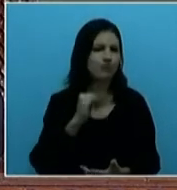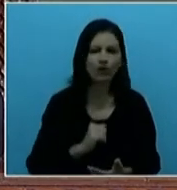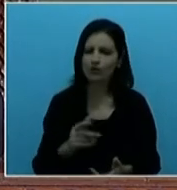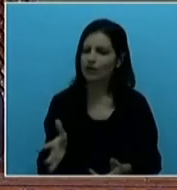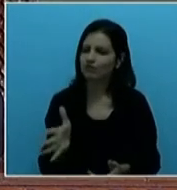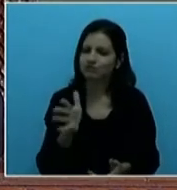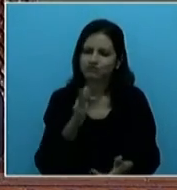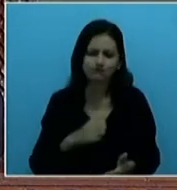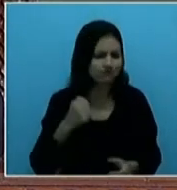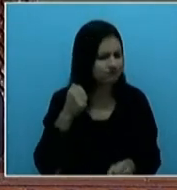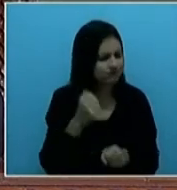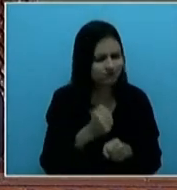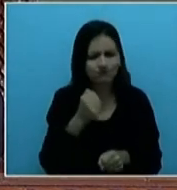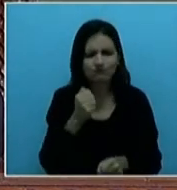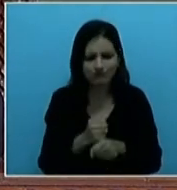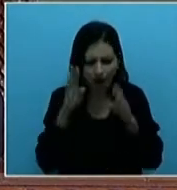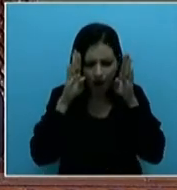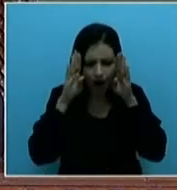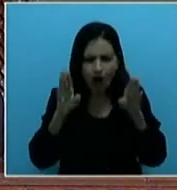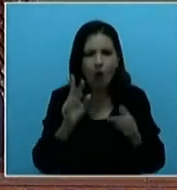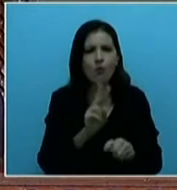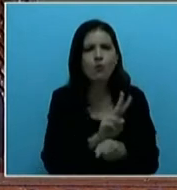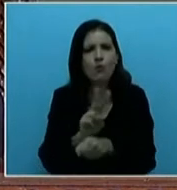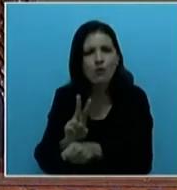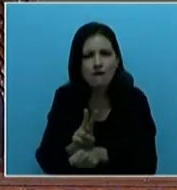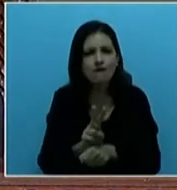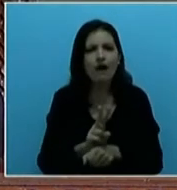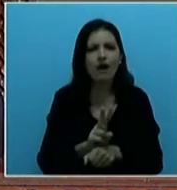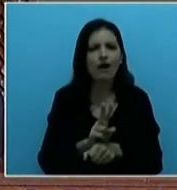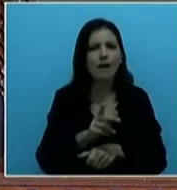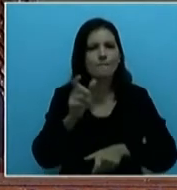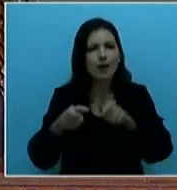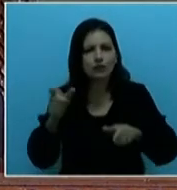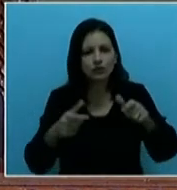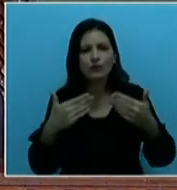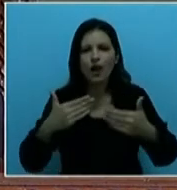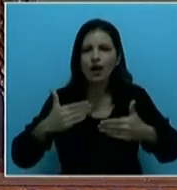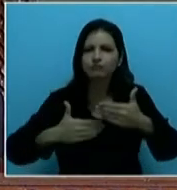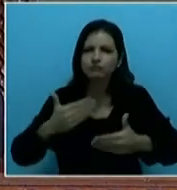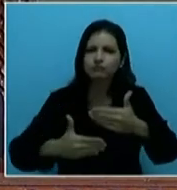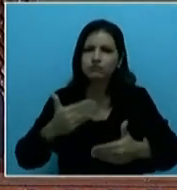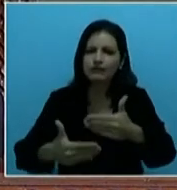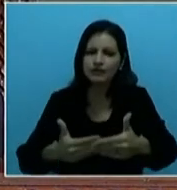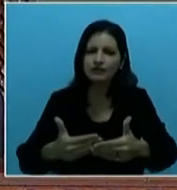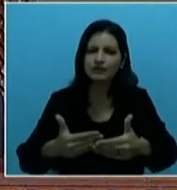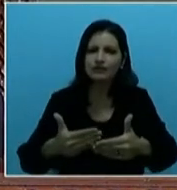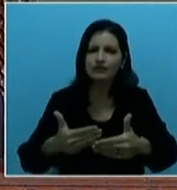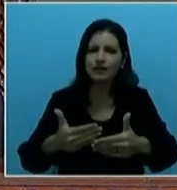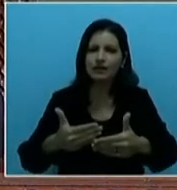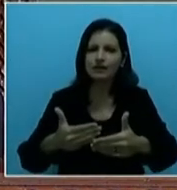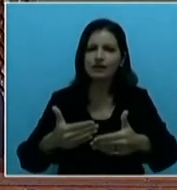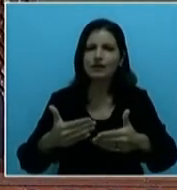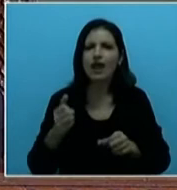cuidando la vida de las personas podamos seguir avanzando en un modelo de desarrollo que genere oportunidades